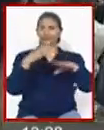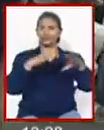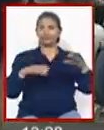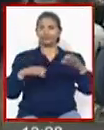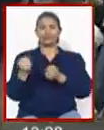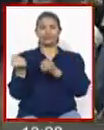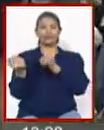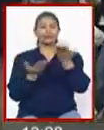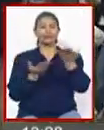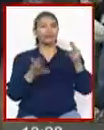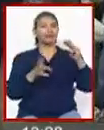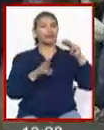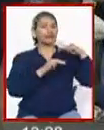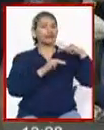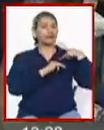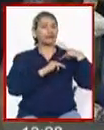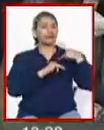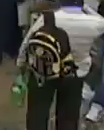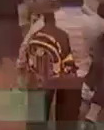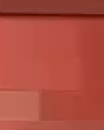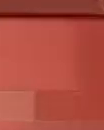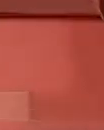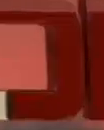actividades del servicio de la premilitar.